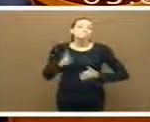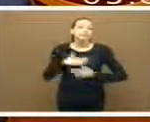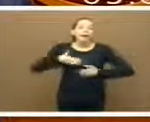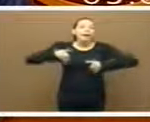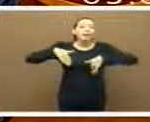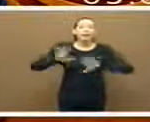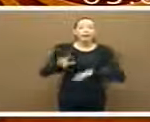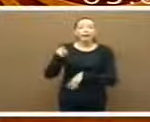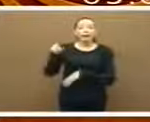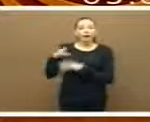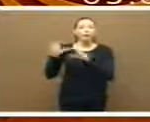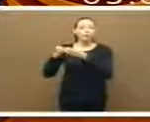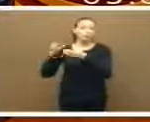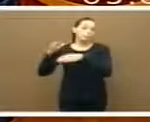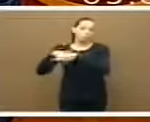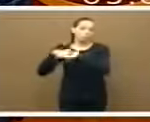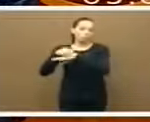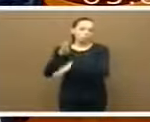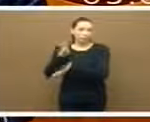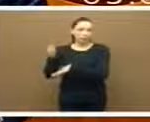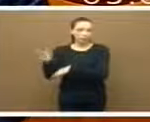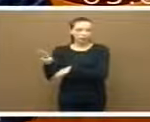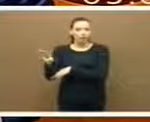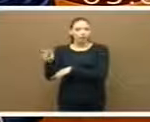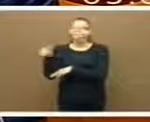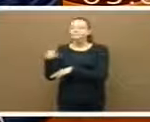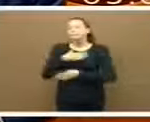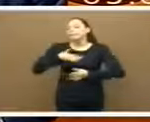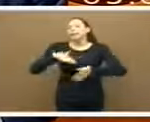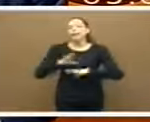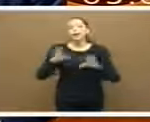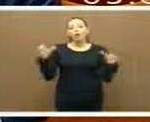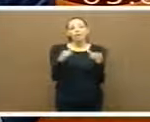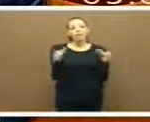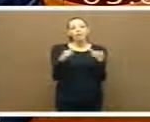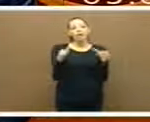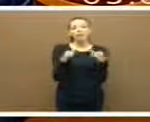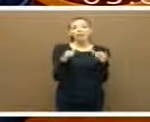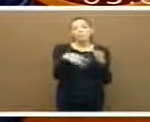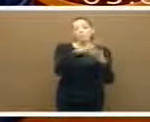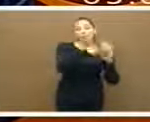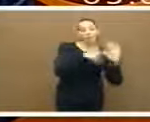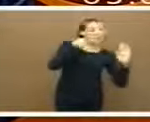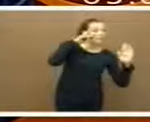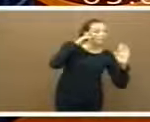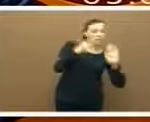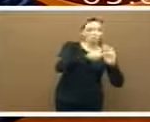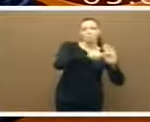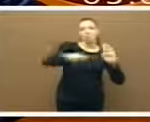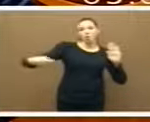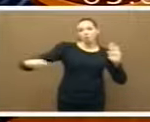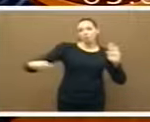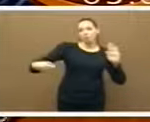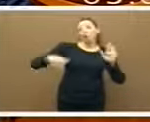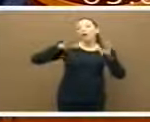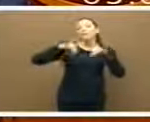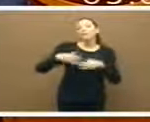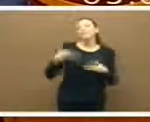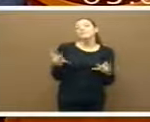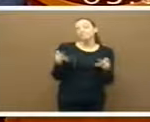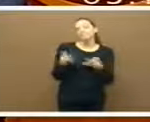por la medida tomada por este Gobierno de quitar a las mancomunidades del programa de empleo de experiencia, lo que ha dejado a los pequeños